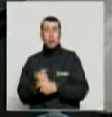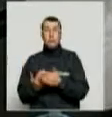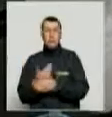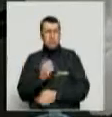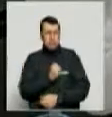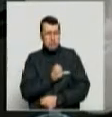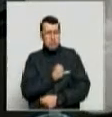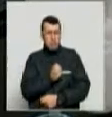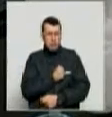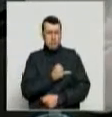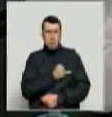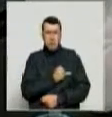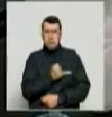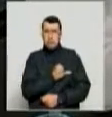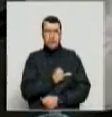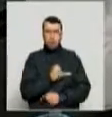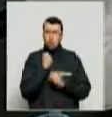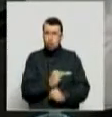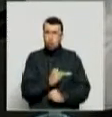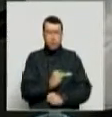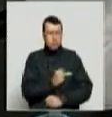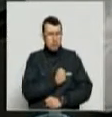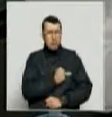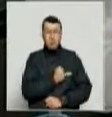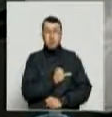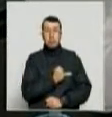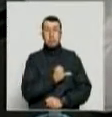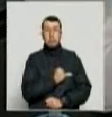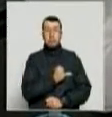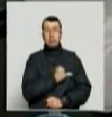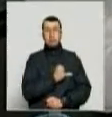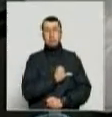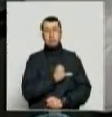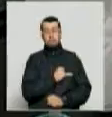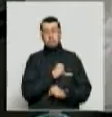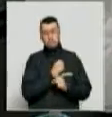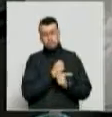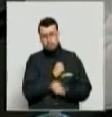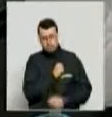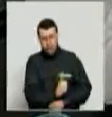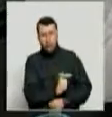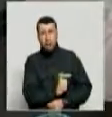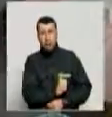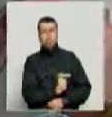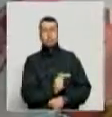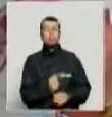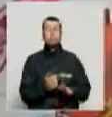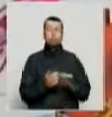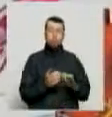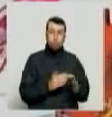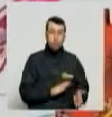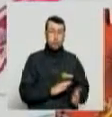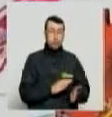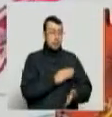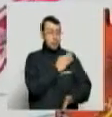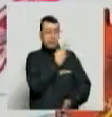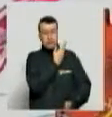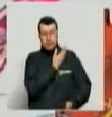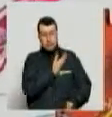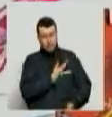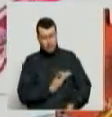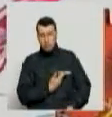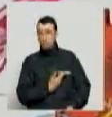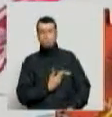pum, pum, pum, pum, y aumenta. Y esto es lo que hace que se quede sin sangre